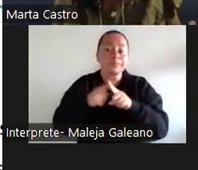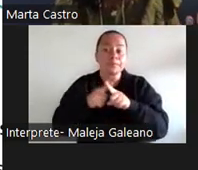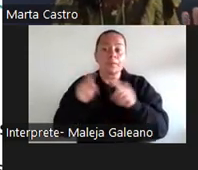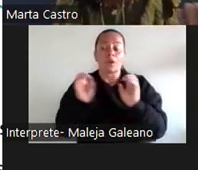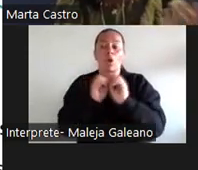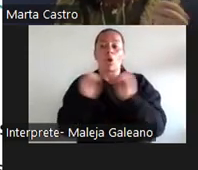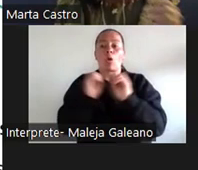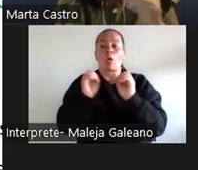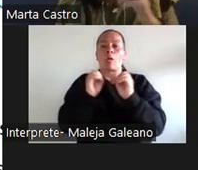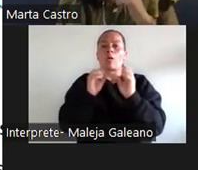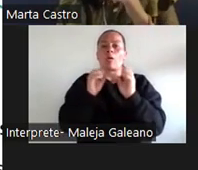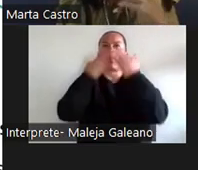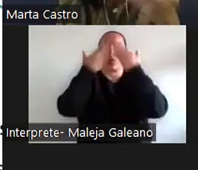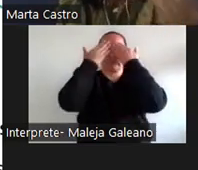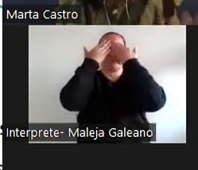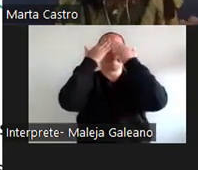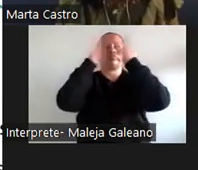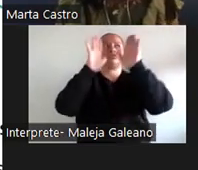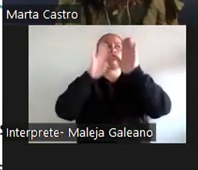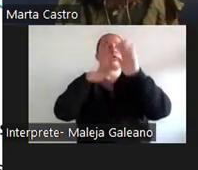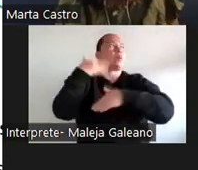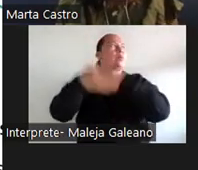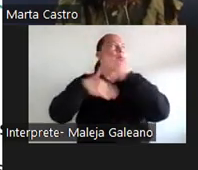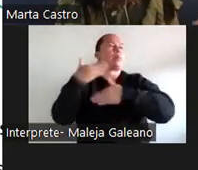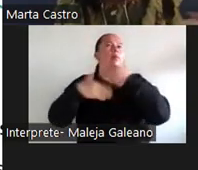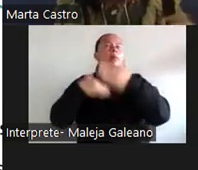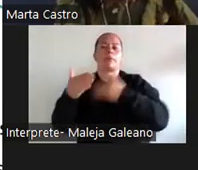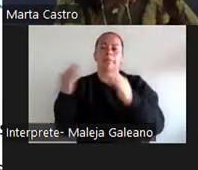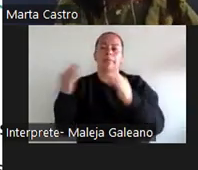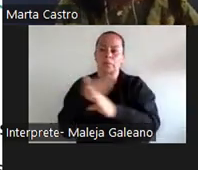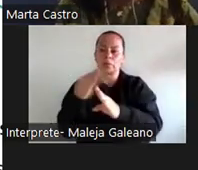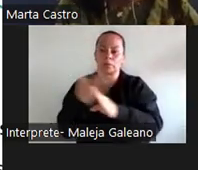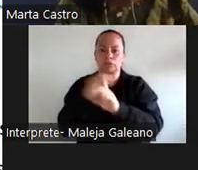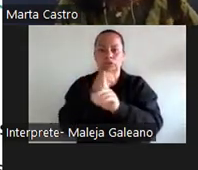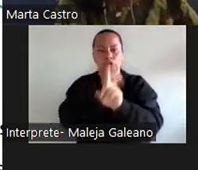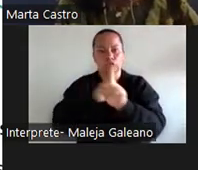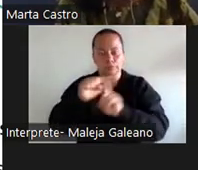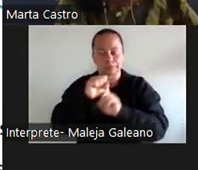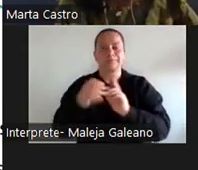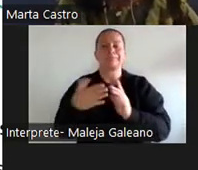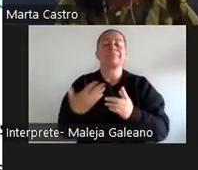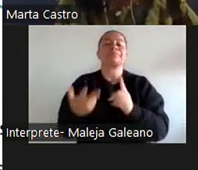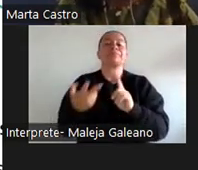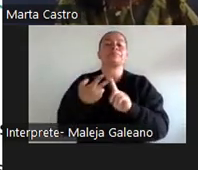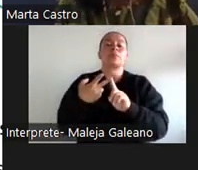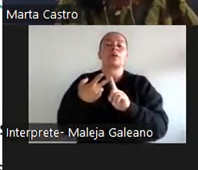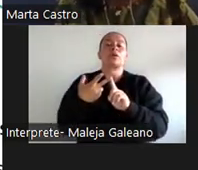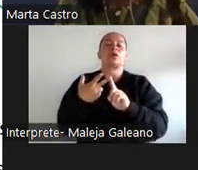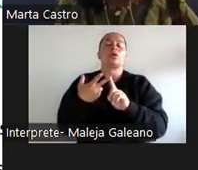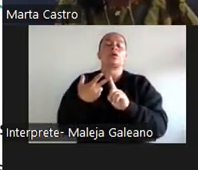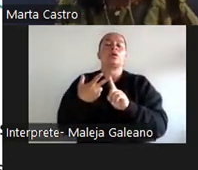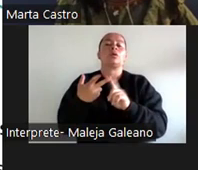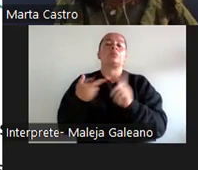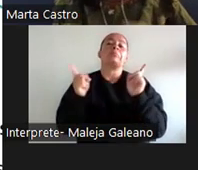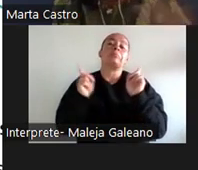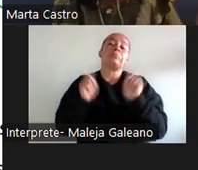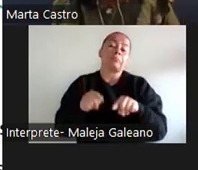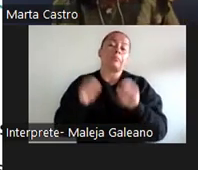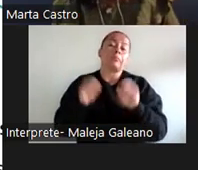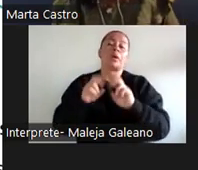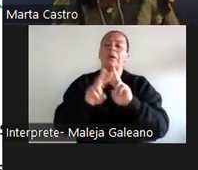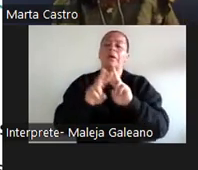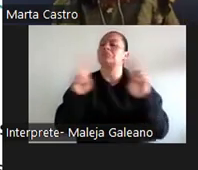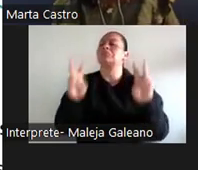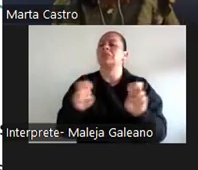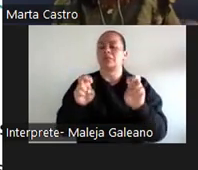poco de esta de esta problemática social y se lo toma Más bien como eh un tema que